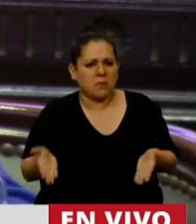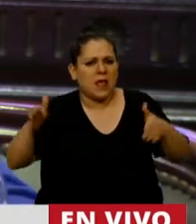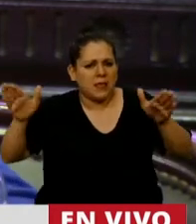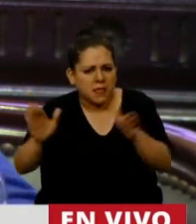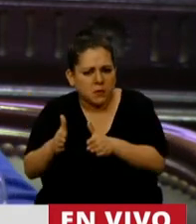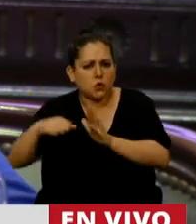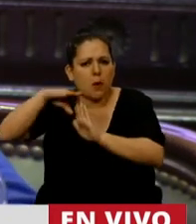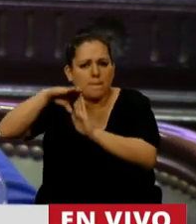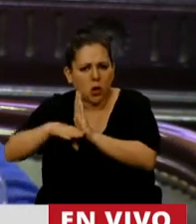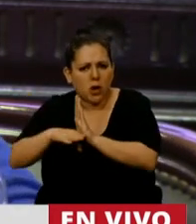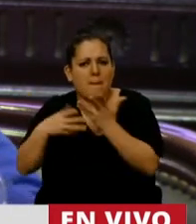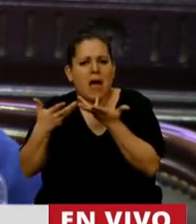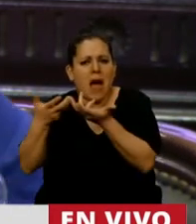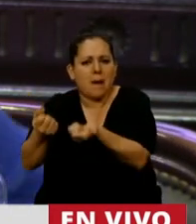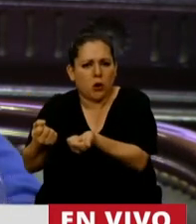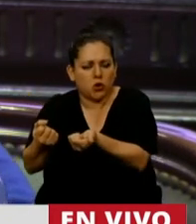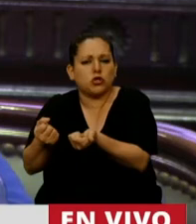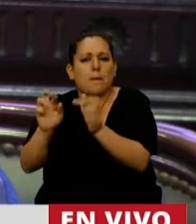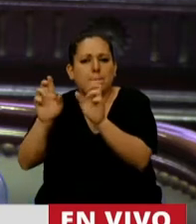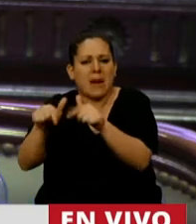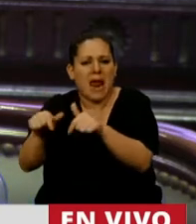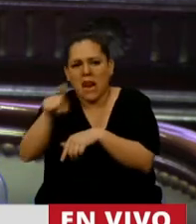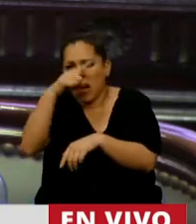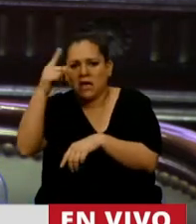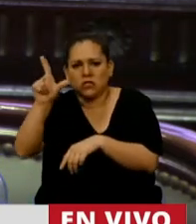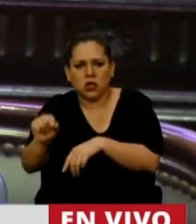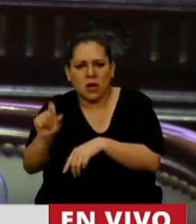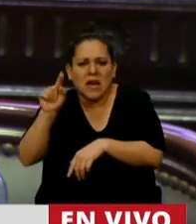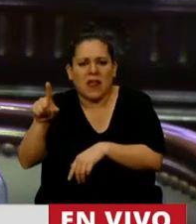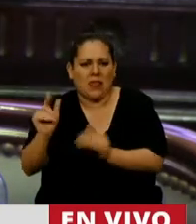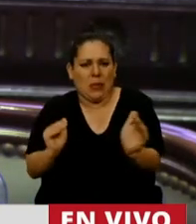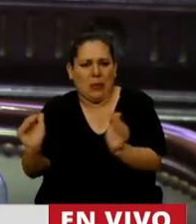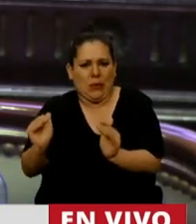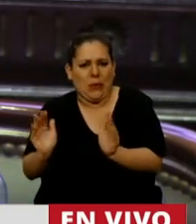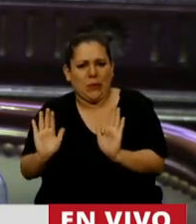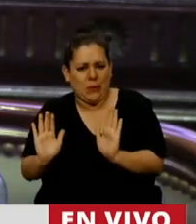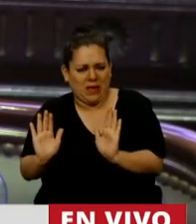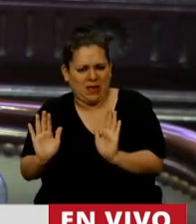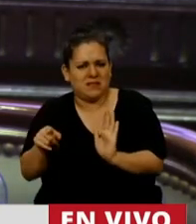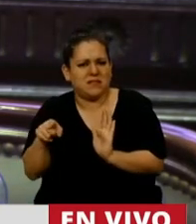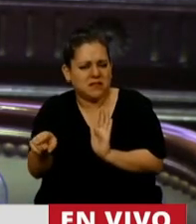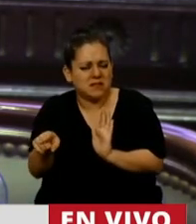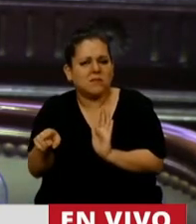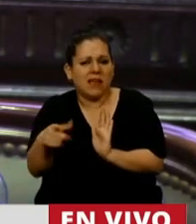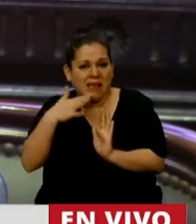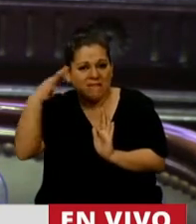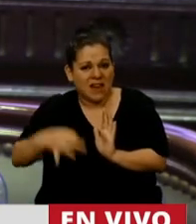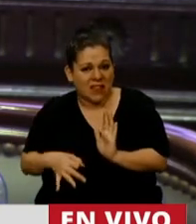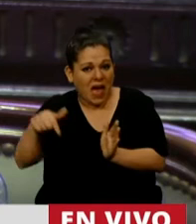del programa Apoyo al Plan Nacional de Primera Infancia, presidente, que en la actualidad